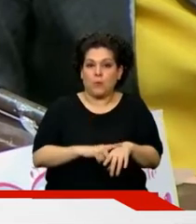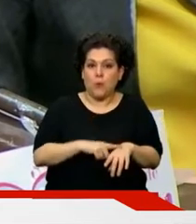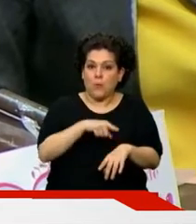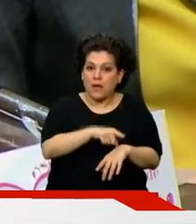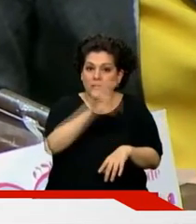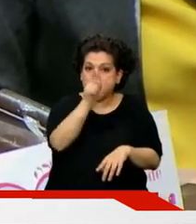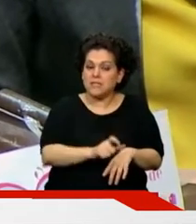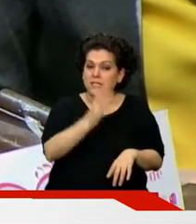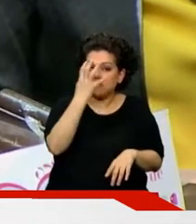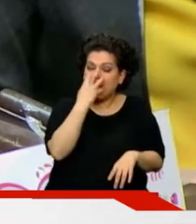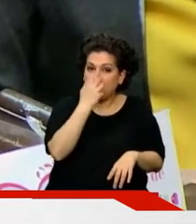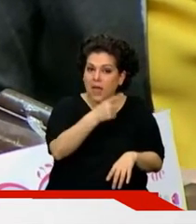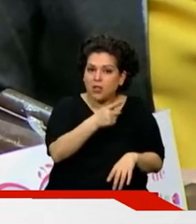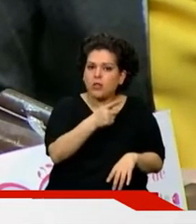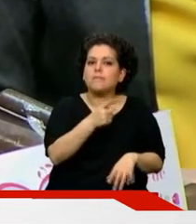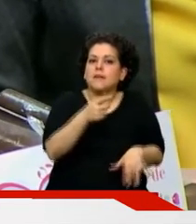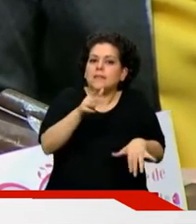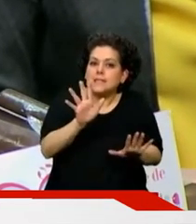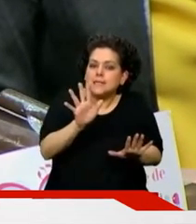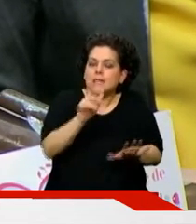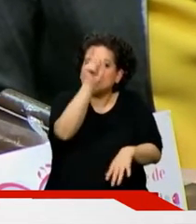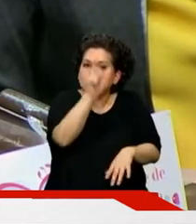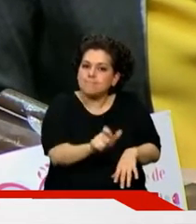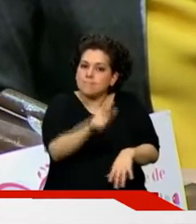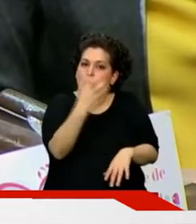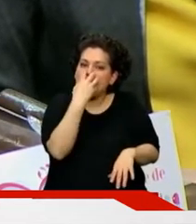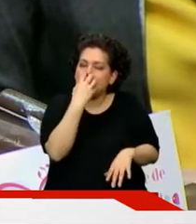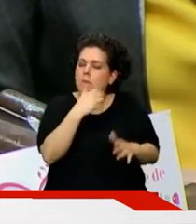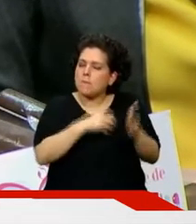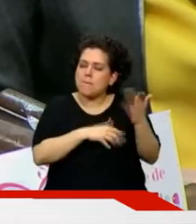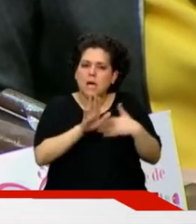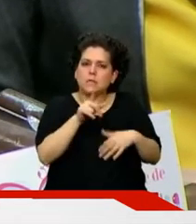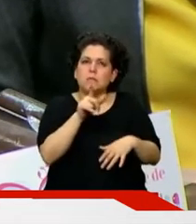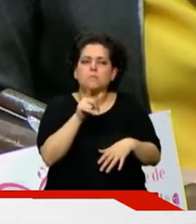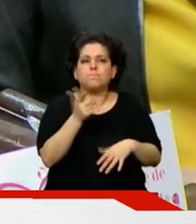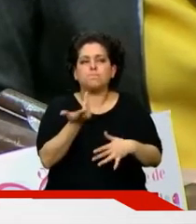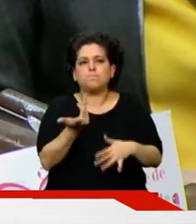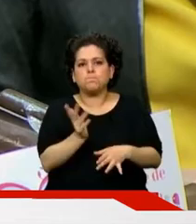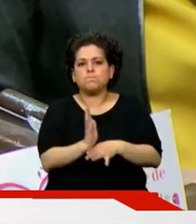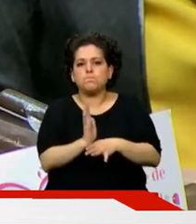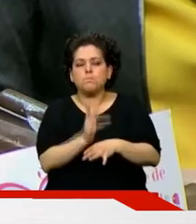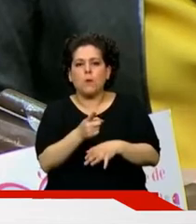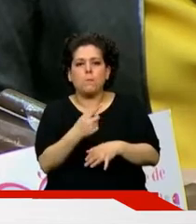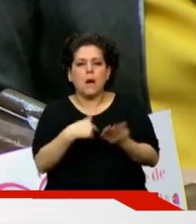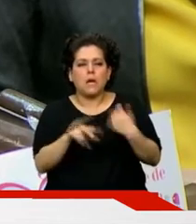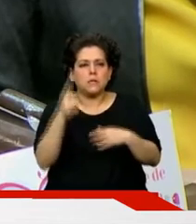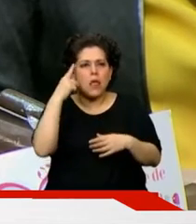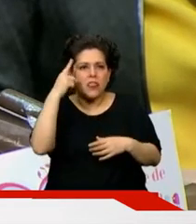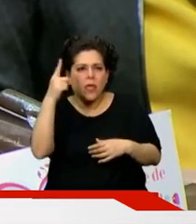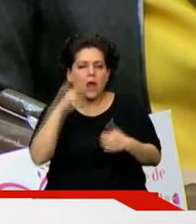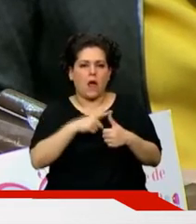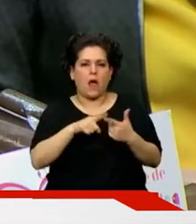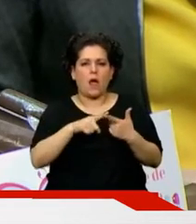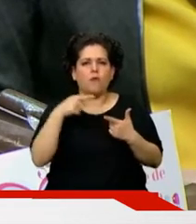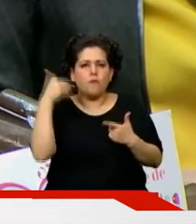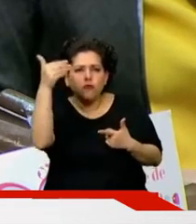lo que se había solicitado, lo que venía coordinando la provincia, está reflejado en el presupuesto. Recordemos que también es un